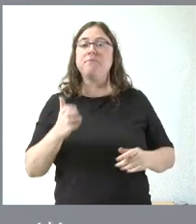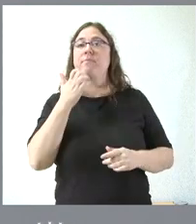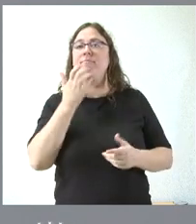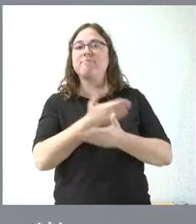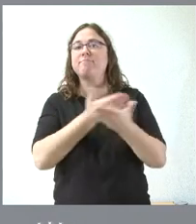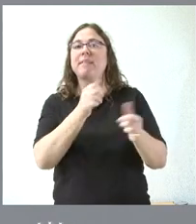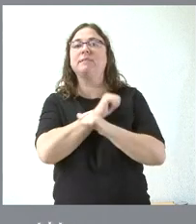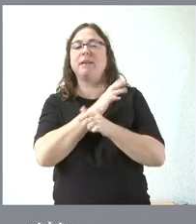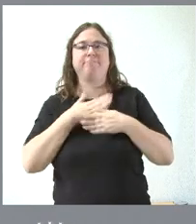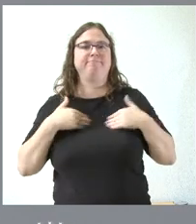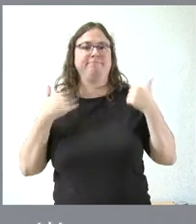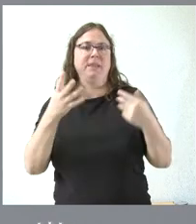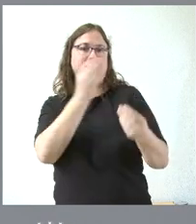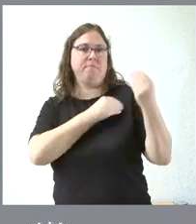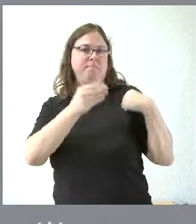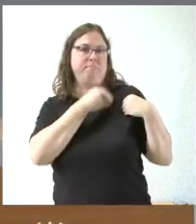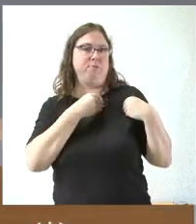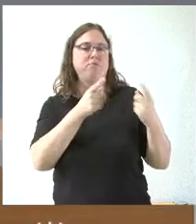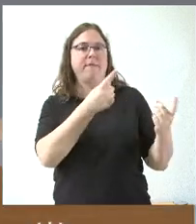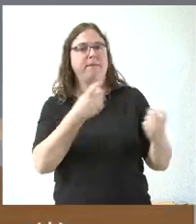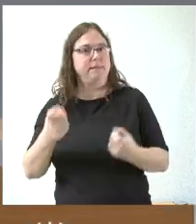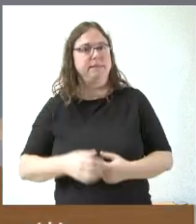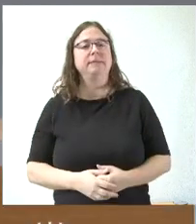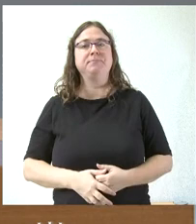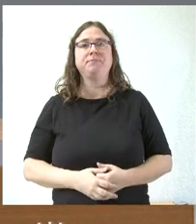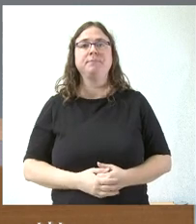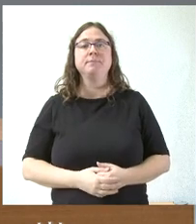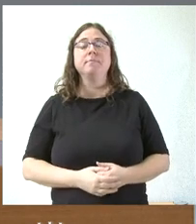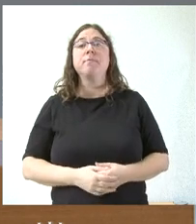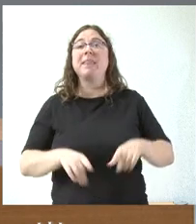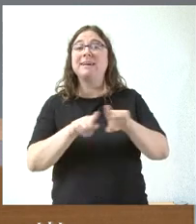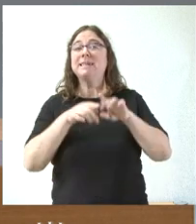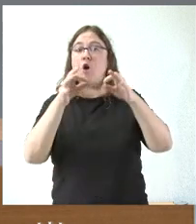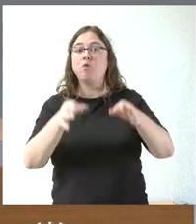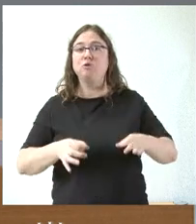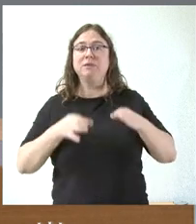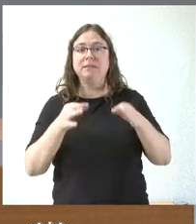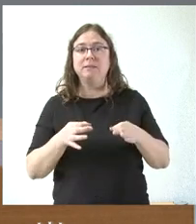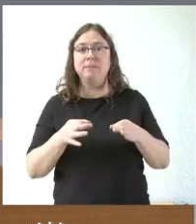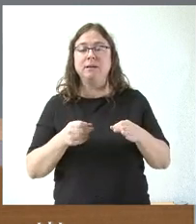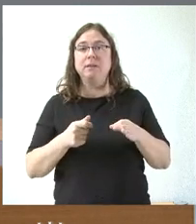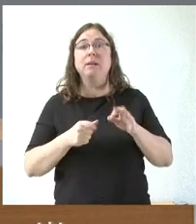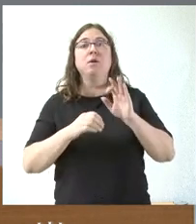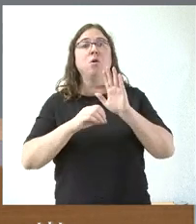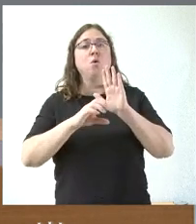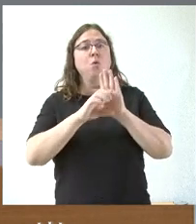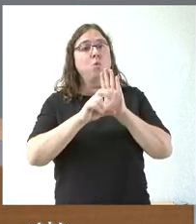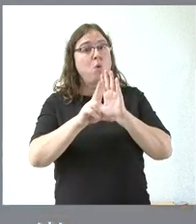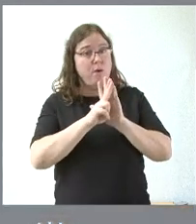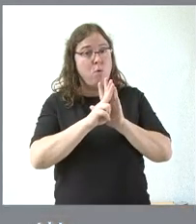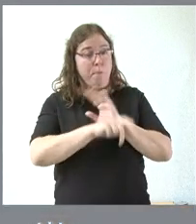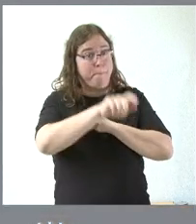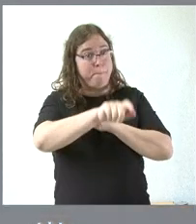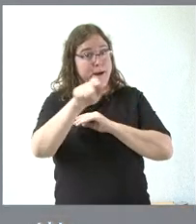a la espera de cualquier pregunta que estimen oportuno a formular como siempre los currículums de las